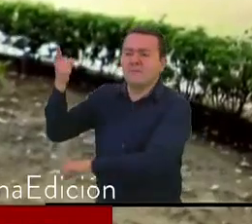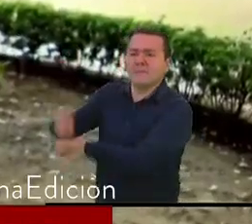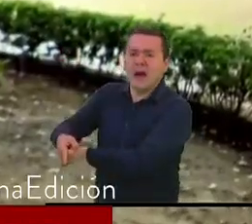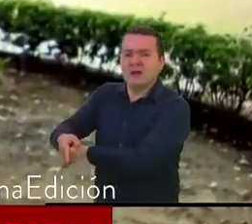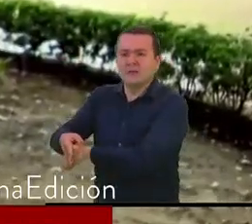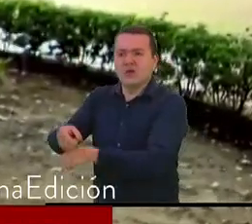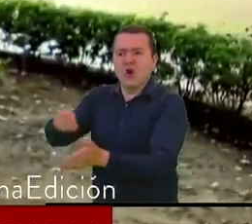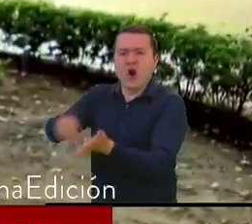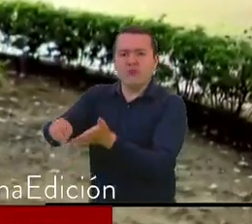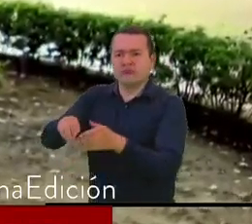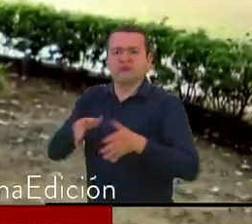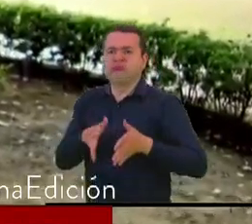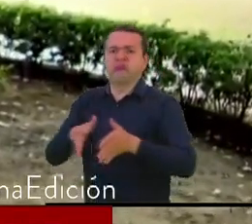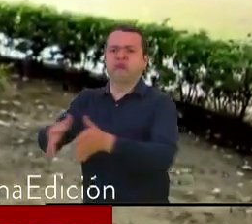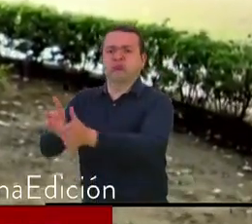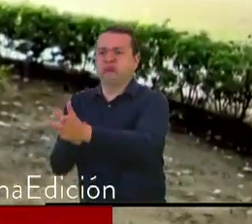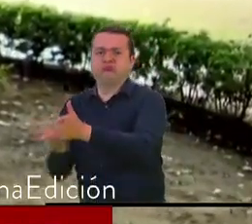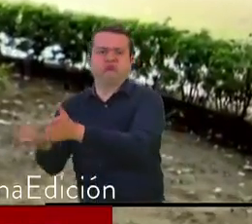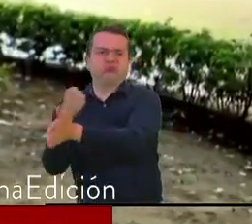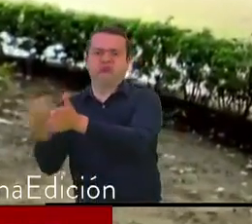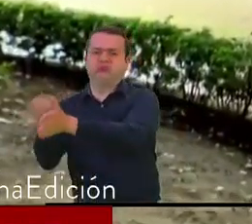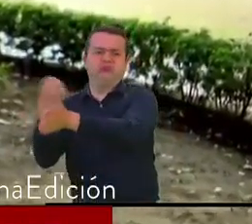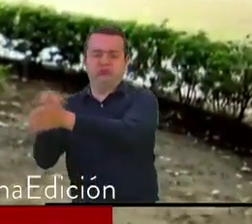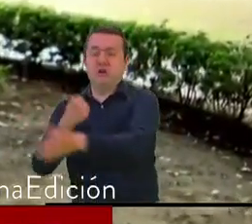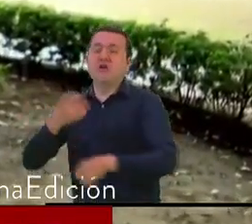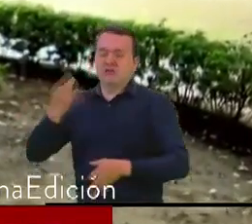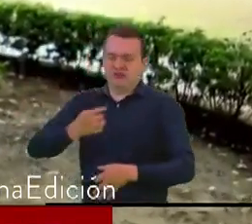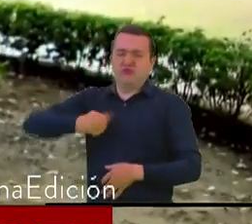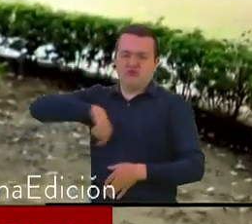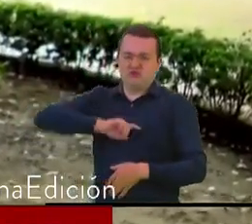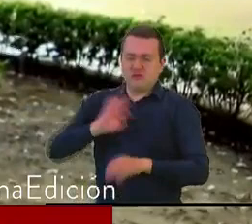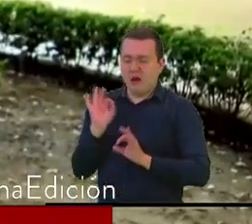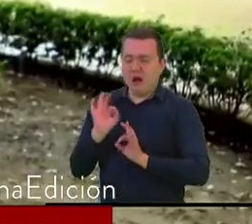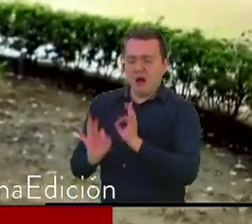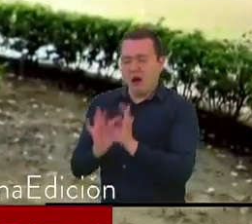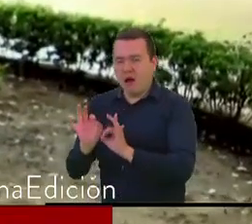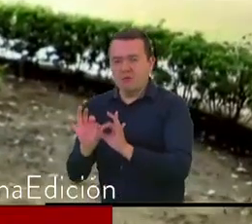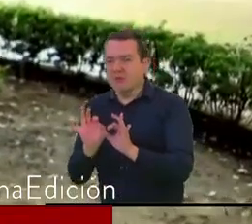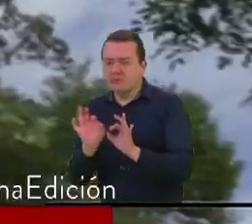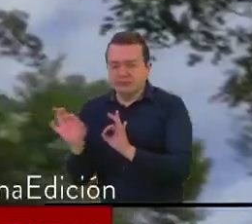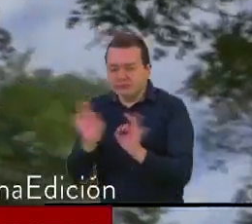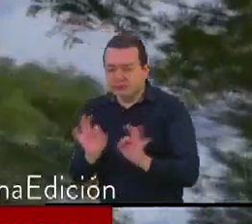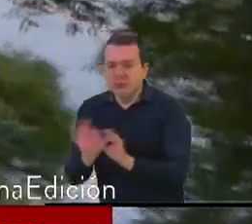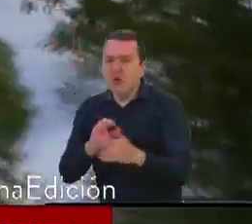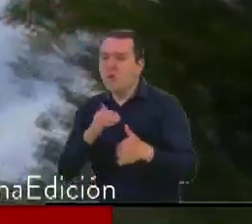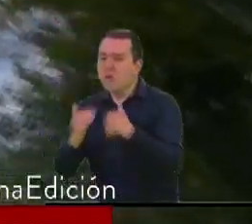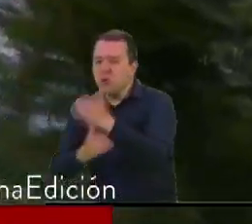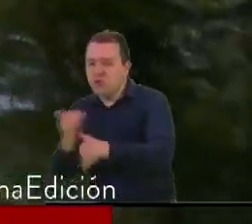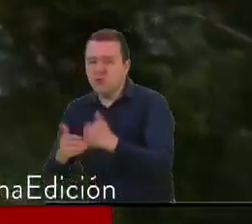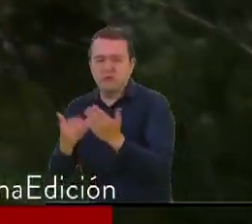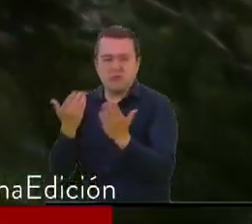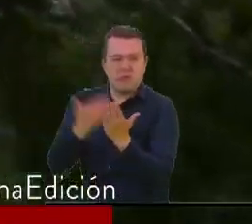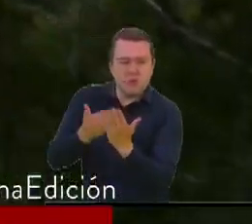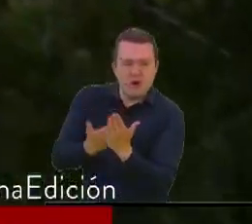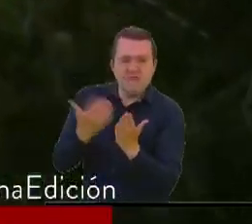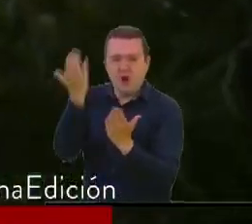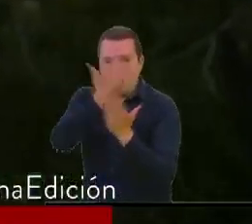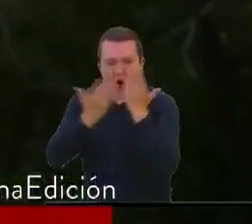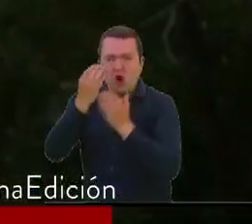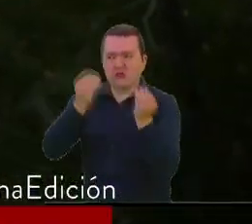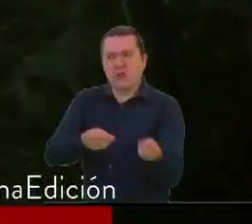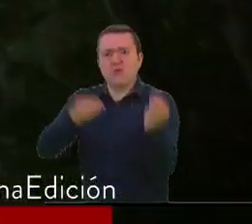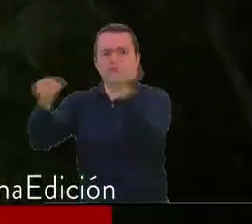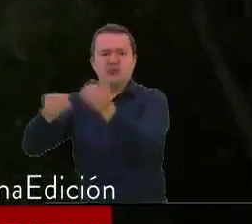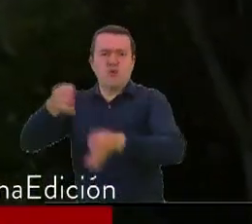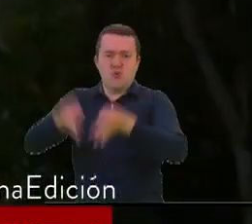para tener las pruebas necesarias y llevar el proceso a un proceso judicial. Los trabajos que se adelantaban de manera ilegal